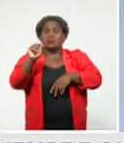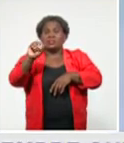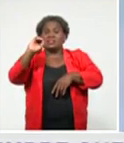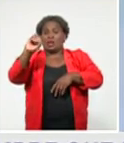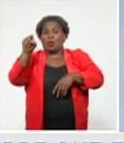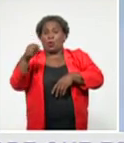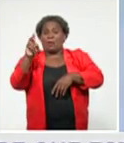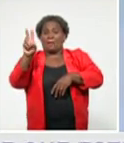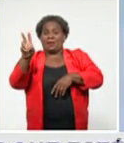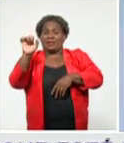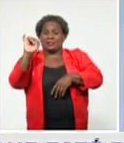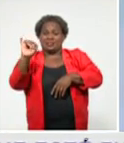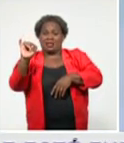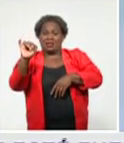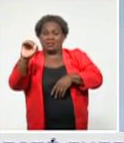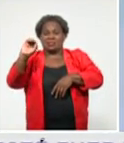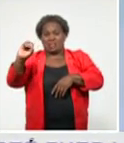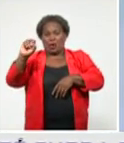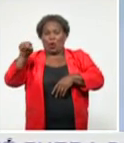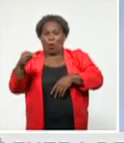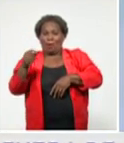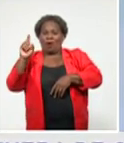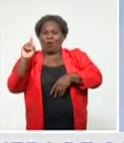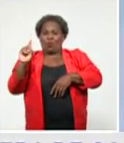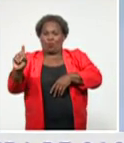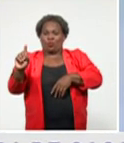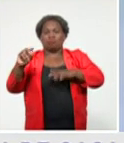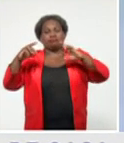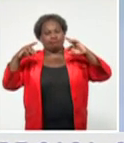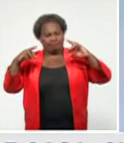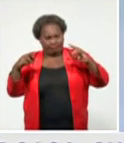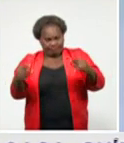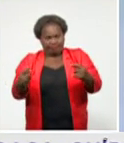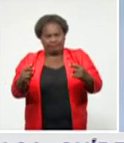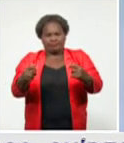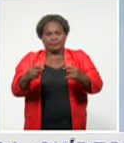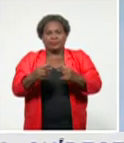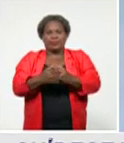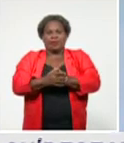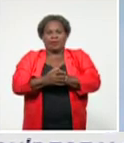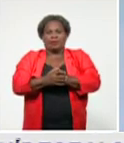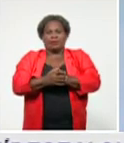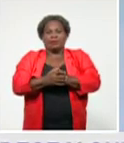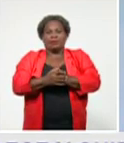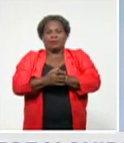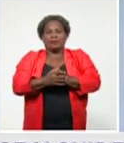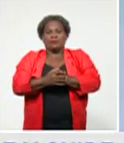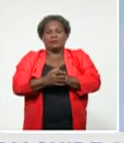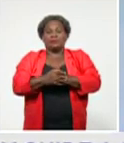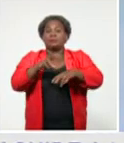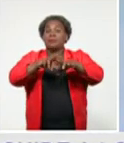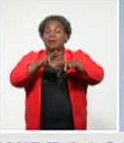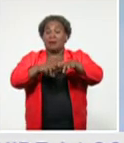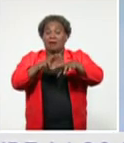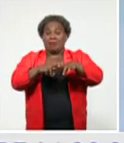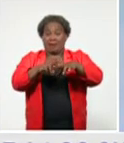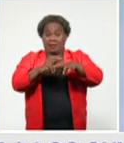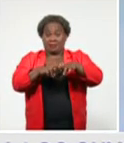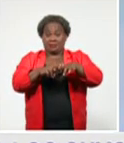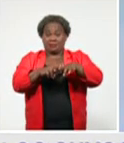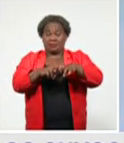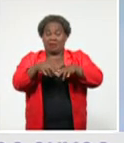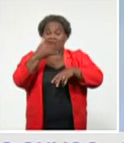y 0,1. Reitero, en este caso, La Habana, con la tasa que presenta